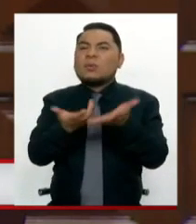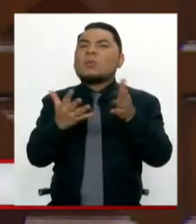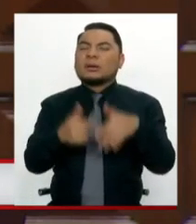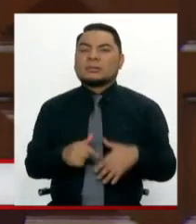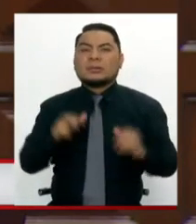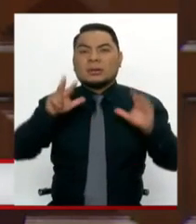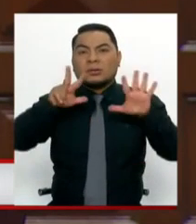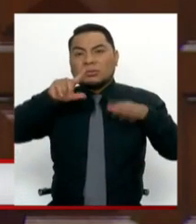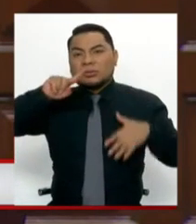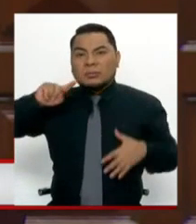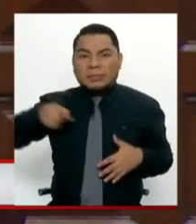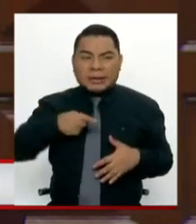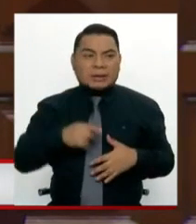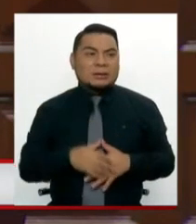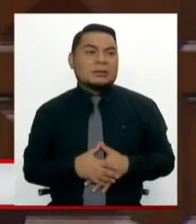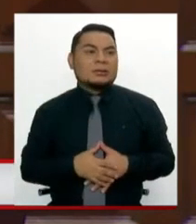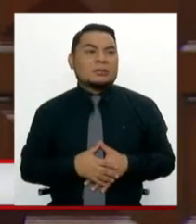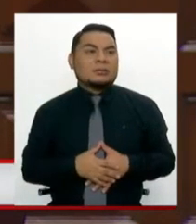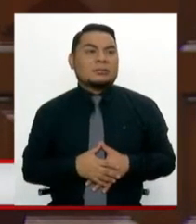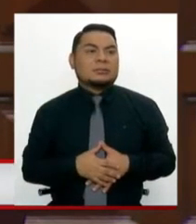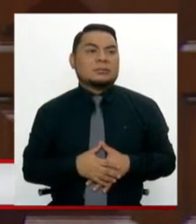de